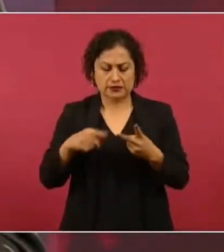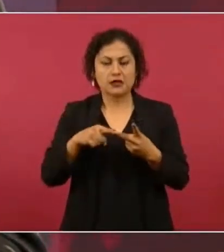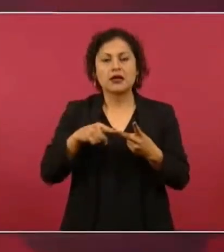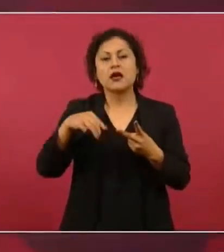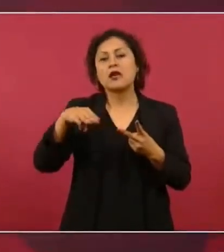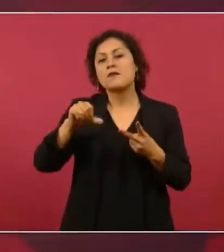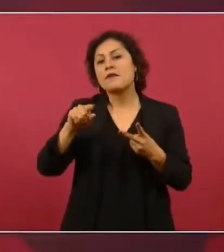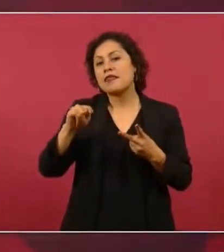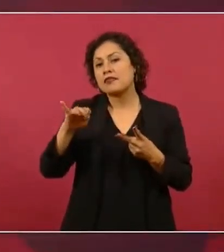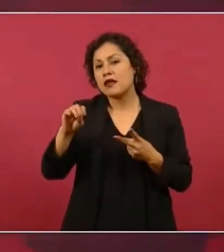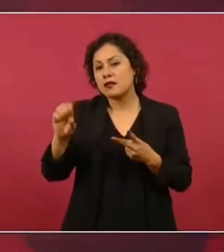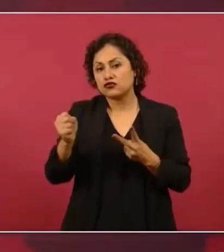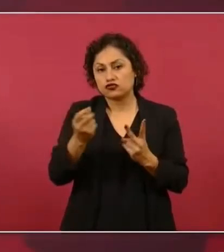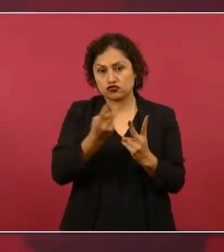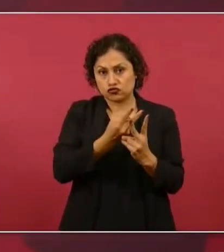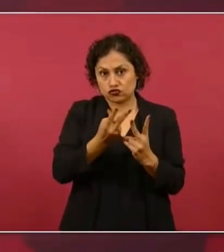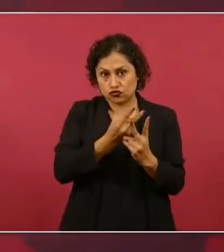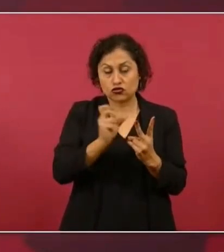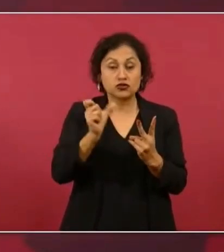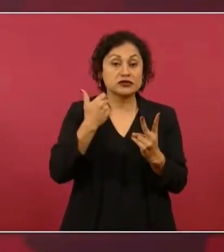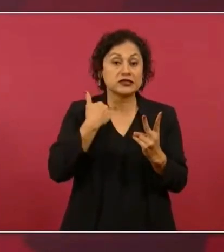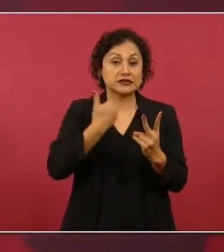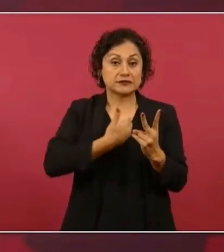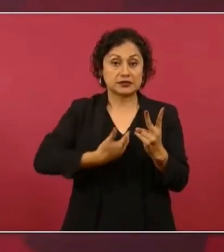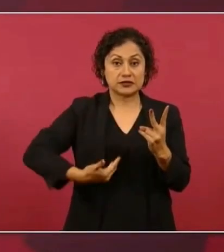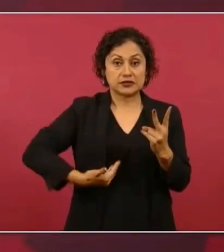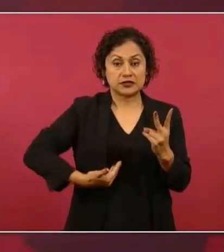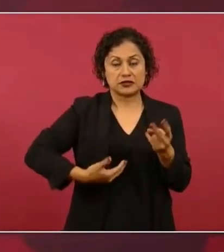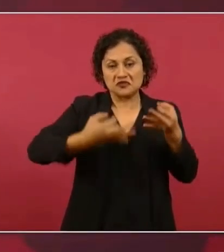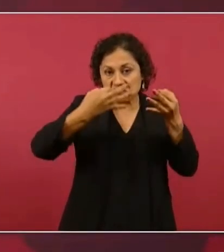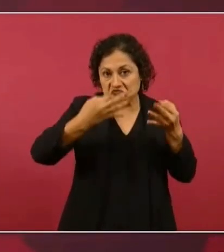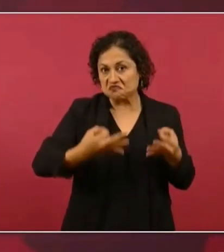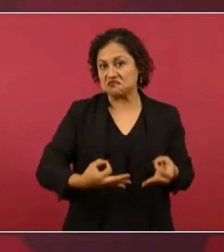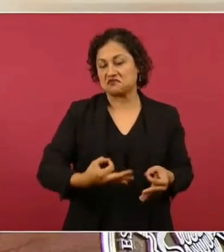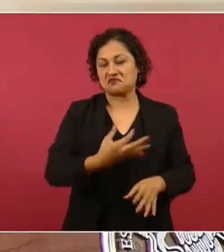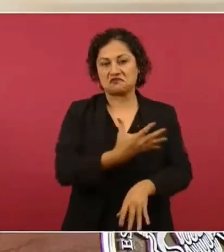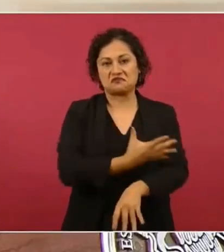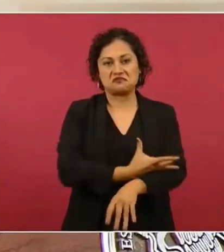fueron presidentes honestos,